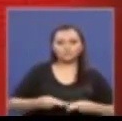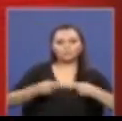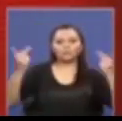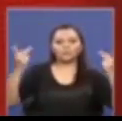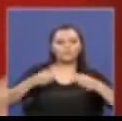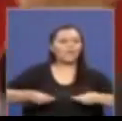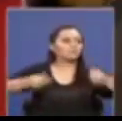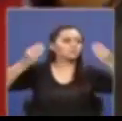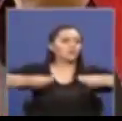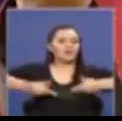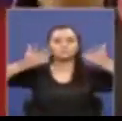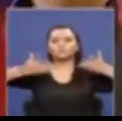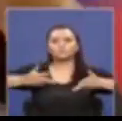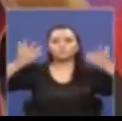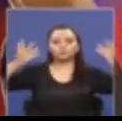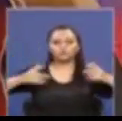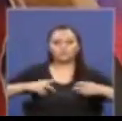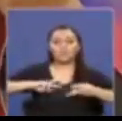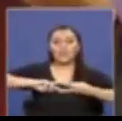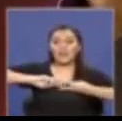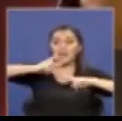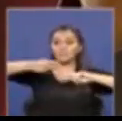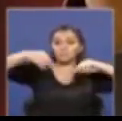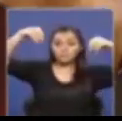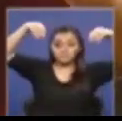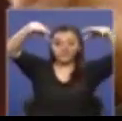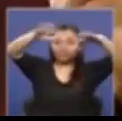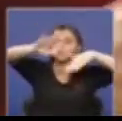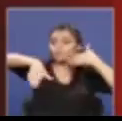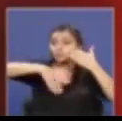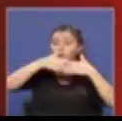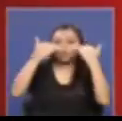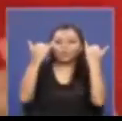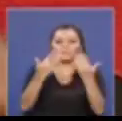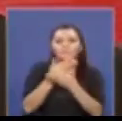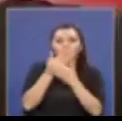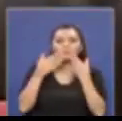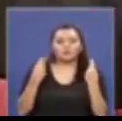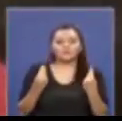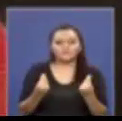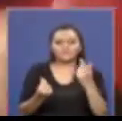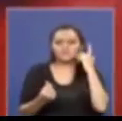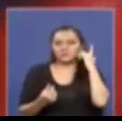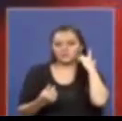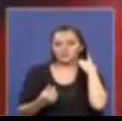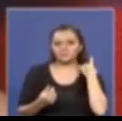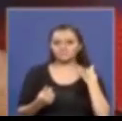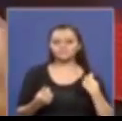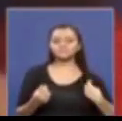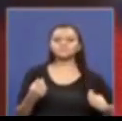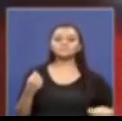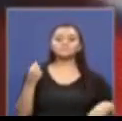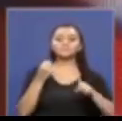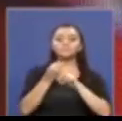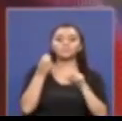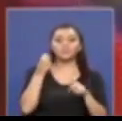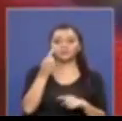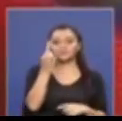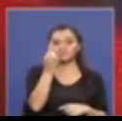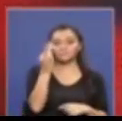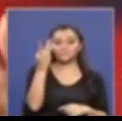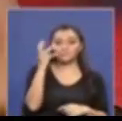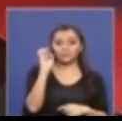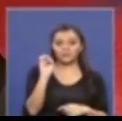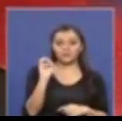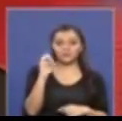ahorro que estamos haciendo. Cambiando las luminarias por luminarias mucho más eficientes. El impacto 140 megavatios en